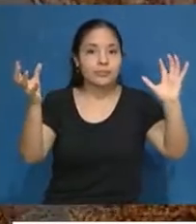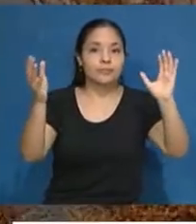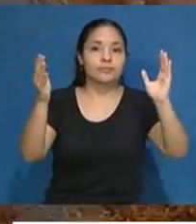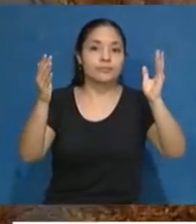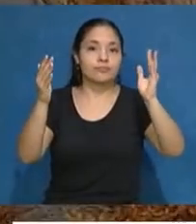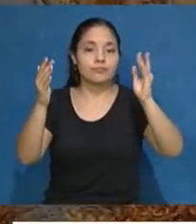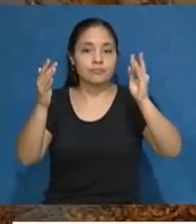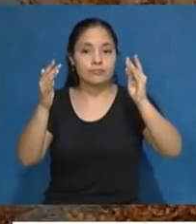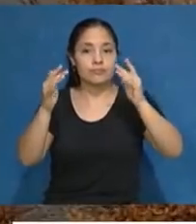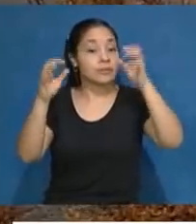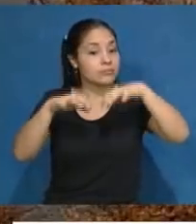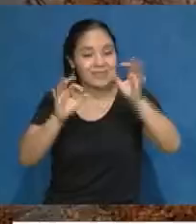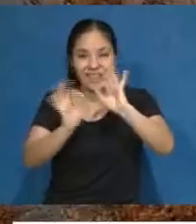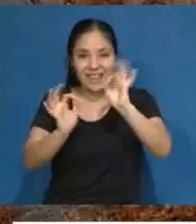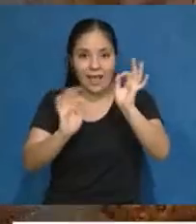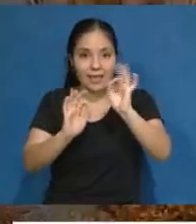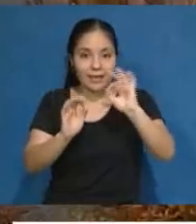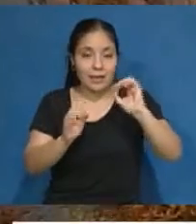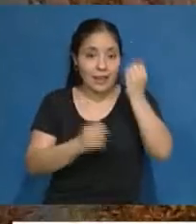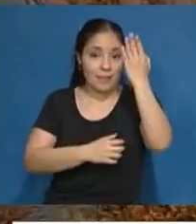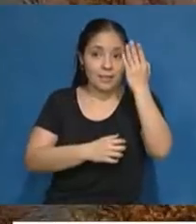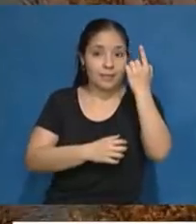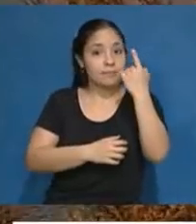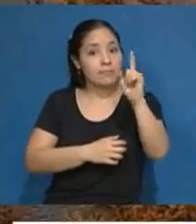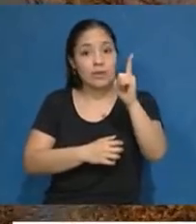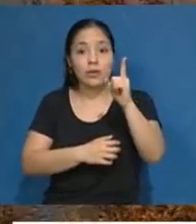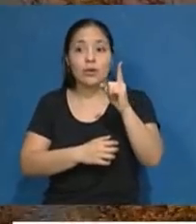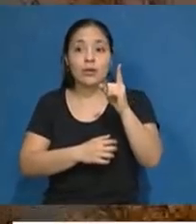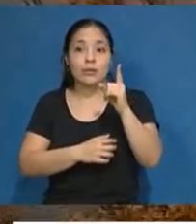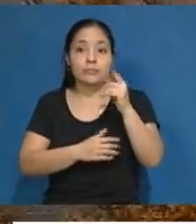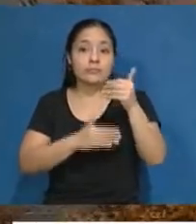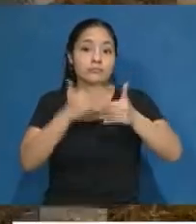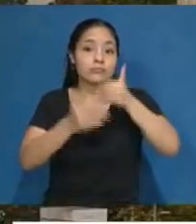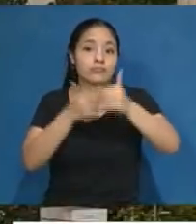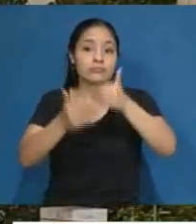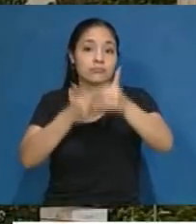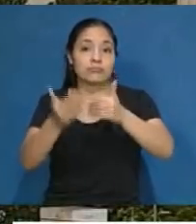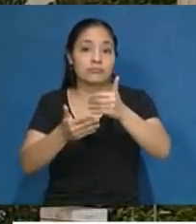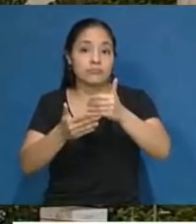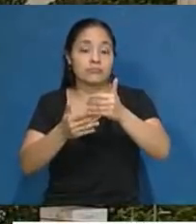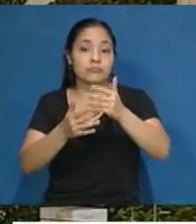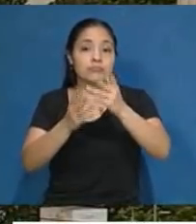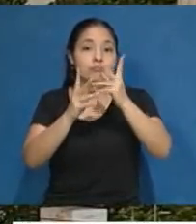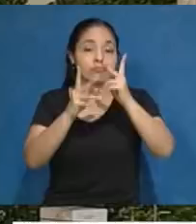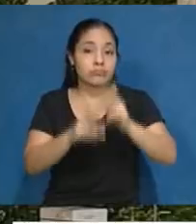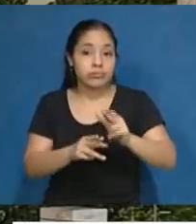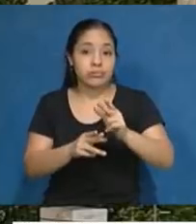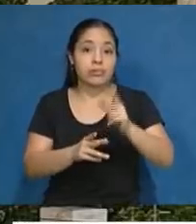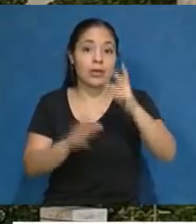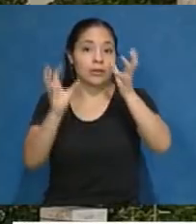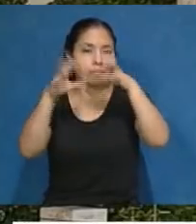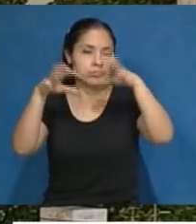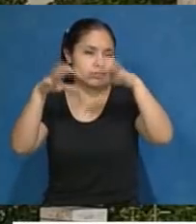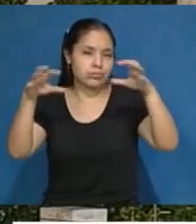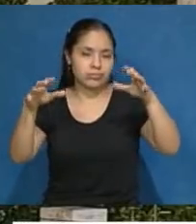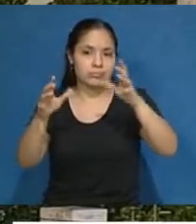sin precipitaciones durante el transcurso de la mañana, pero hasta la tarde con ya dejando las precipitaciones del lado, con un cielo parcialmente